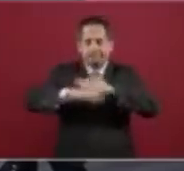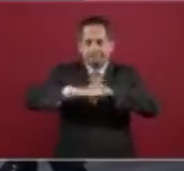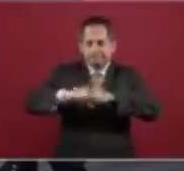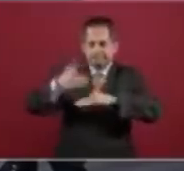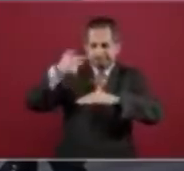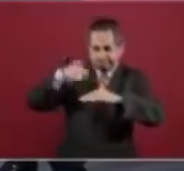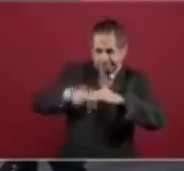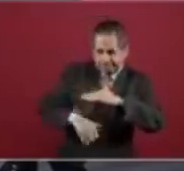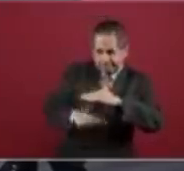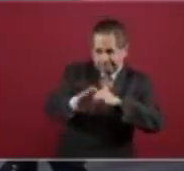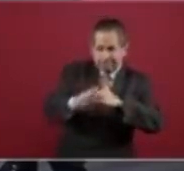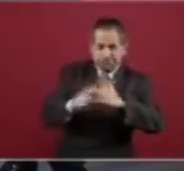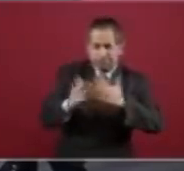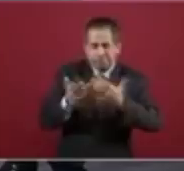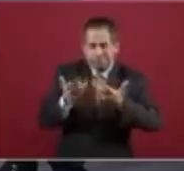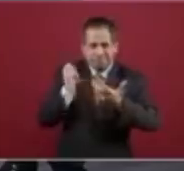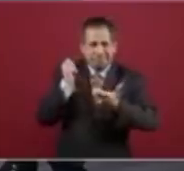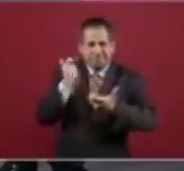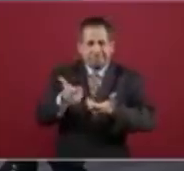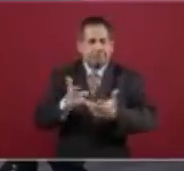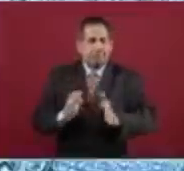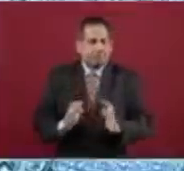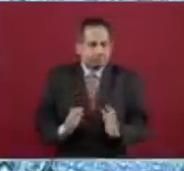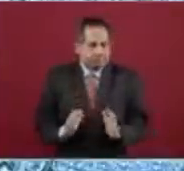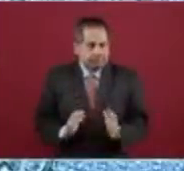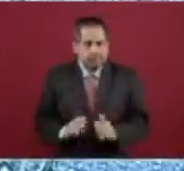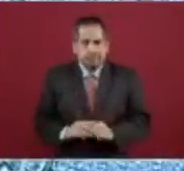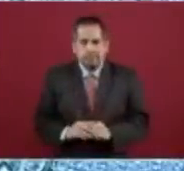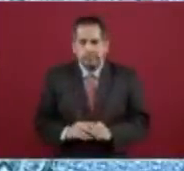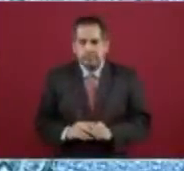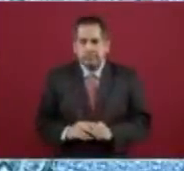peatonalmente. Aquí